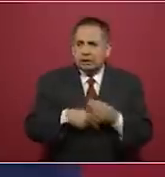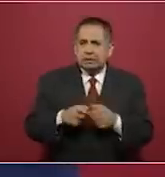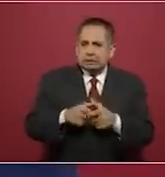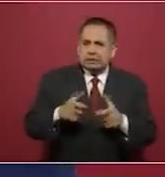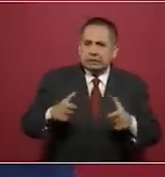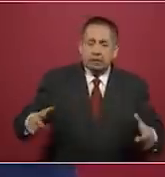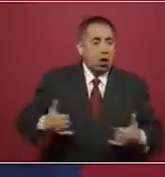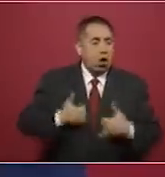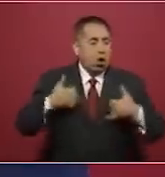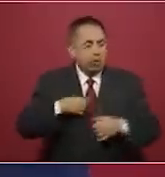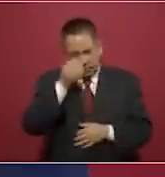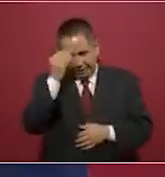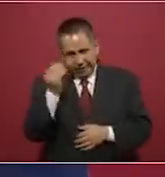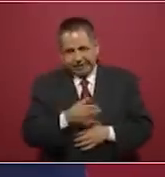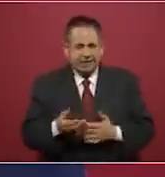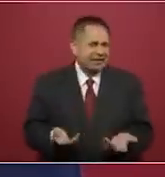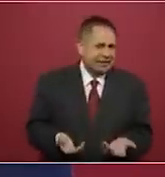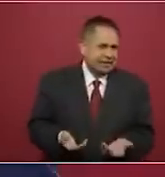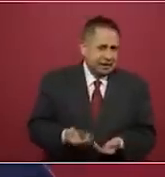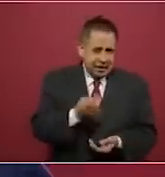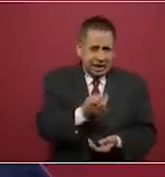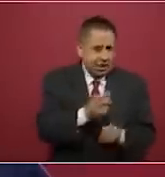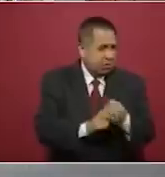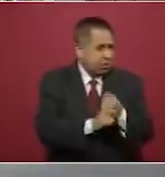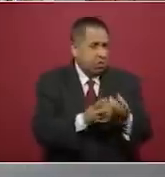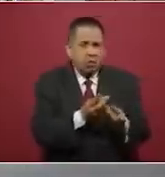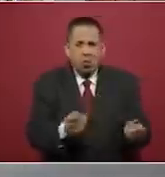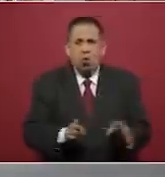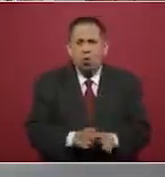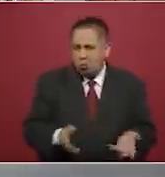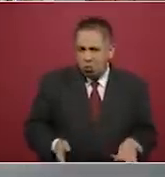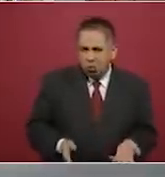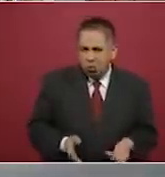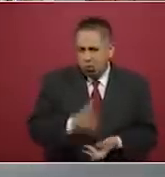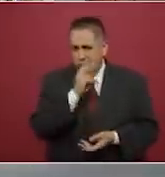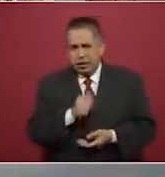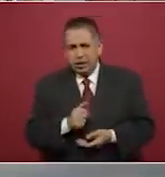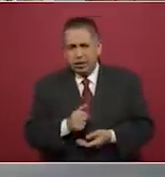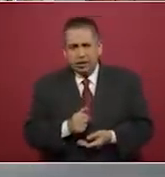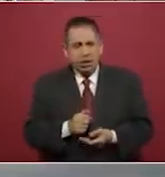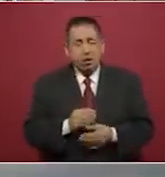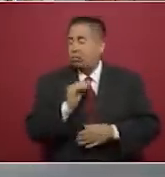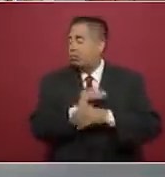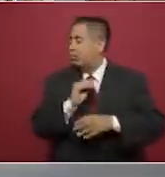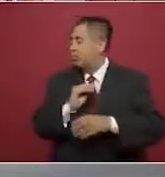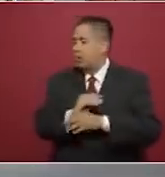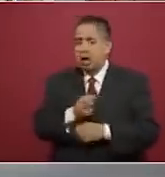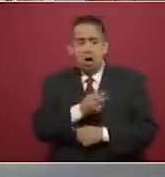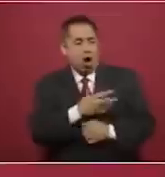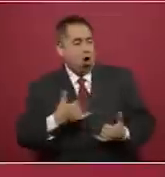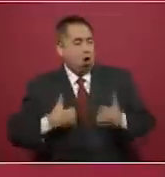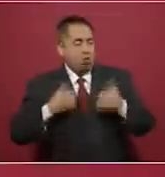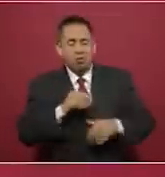jóvenes cómo se va a resolver el problema de la inseguridad de la violencia si se le da la espalda a los jóvenes